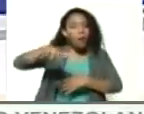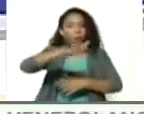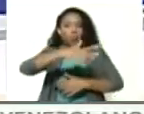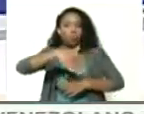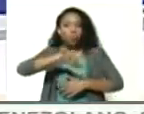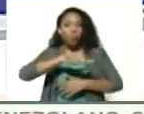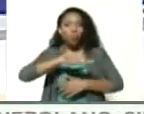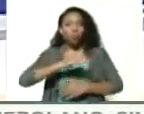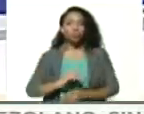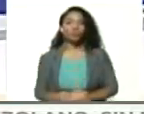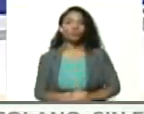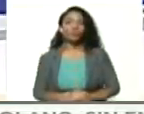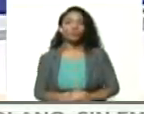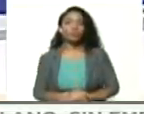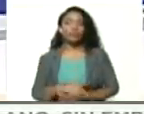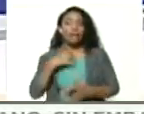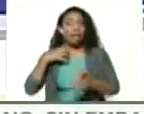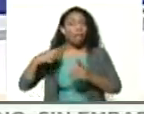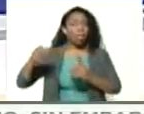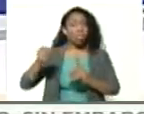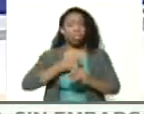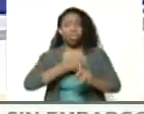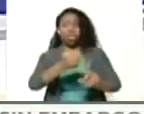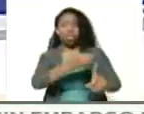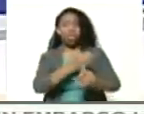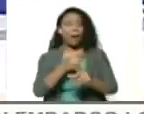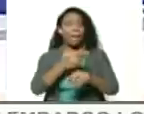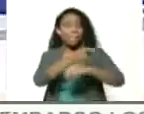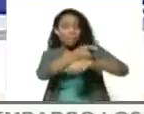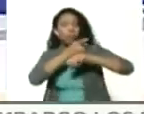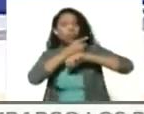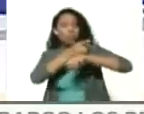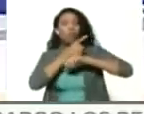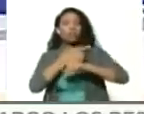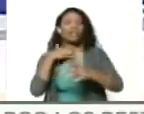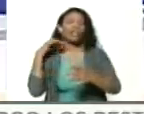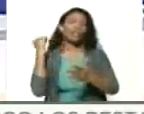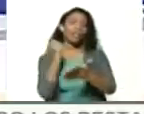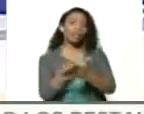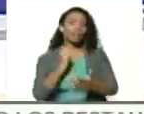de la masacre de los francotiradores y los asesinos.